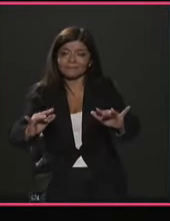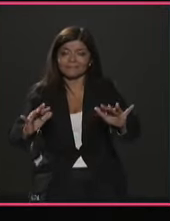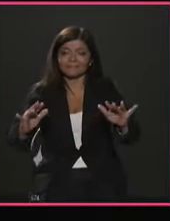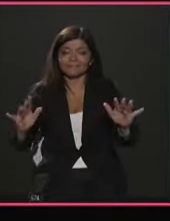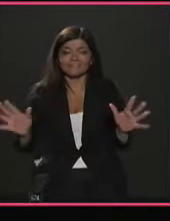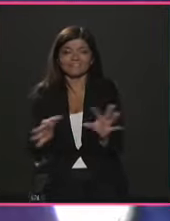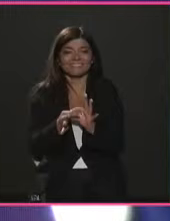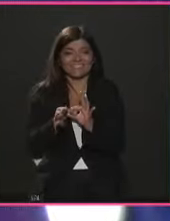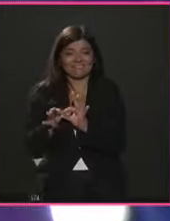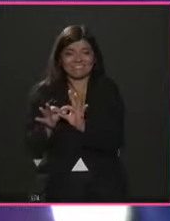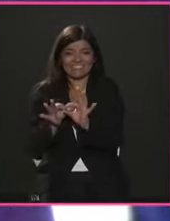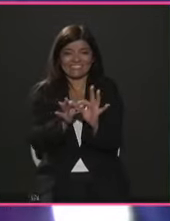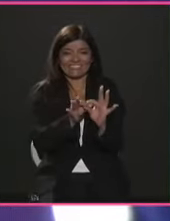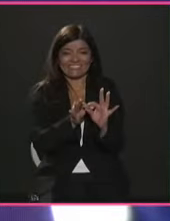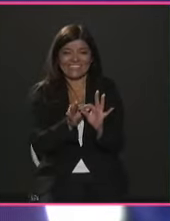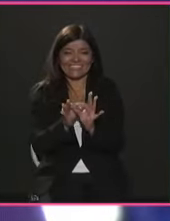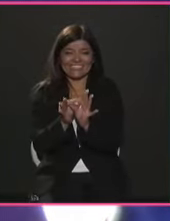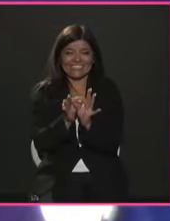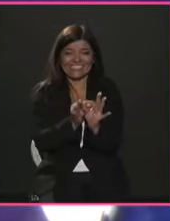Muchas